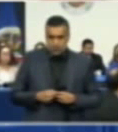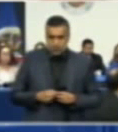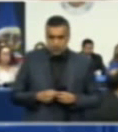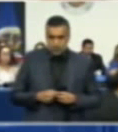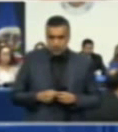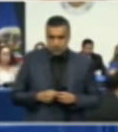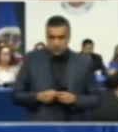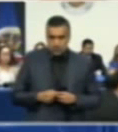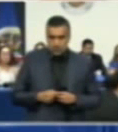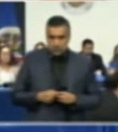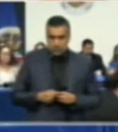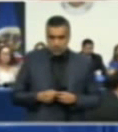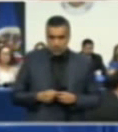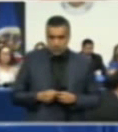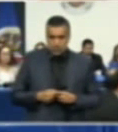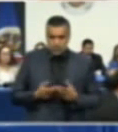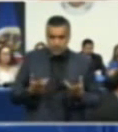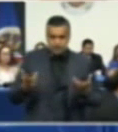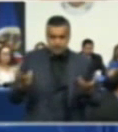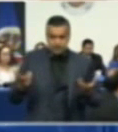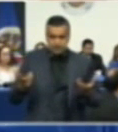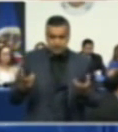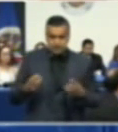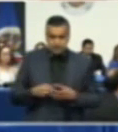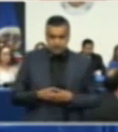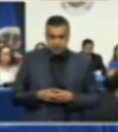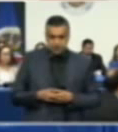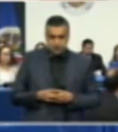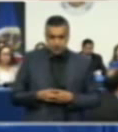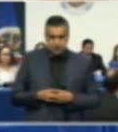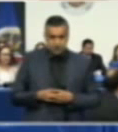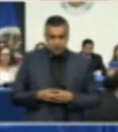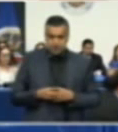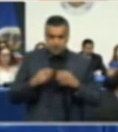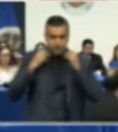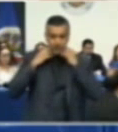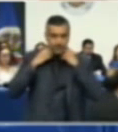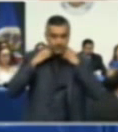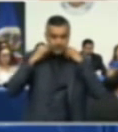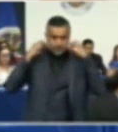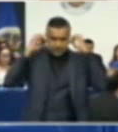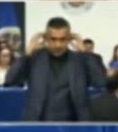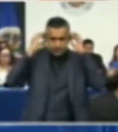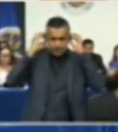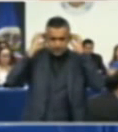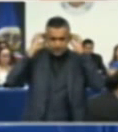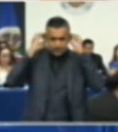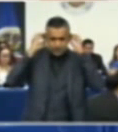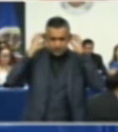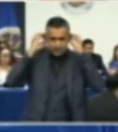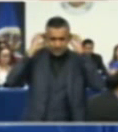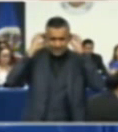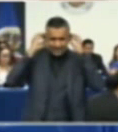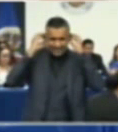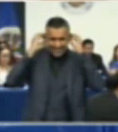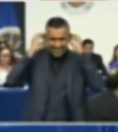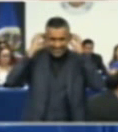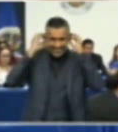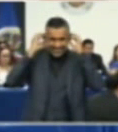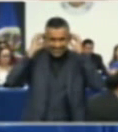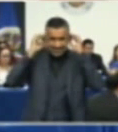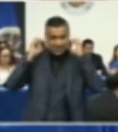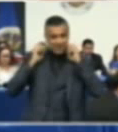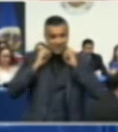significativos en materia de discapacidad. Un Estado permanentemente se obligue al reconocimiento de los derechos